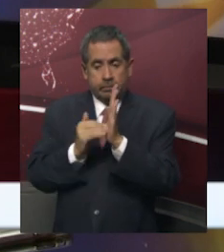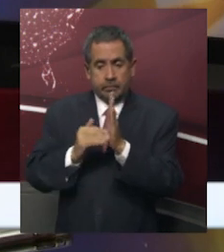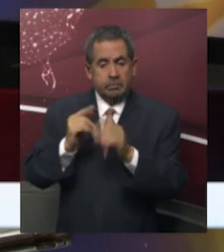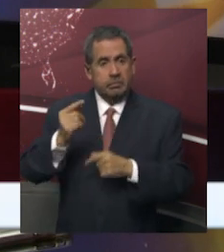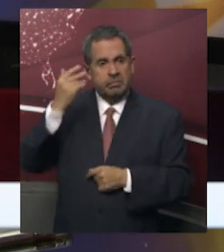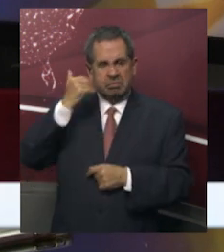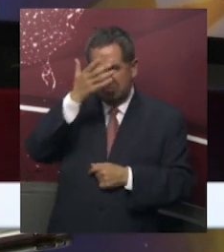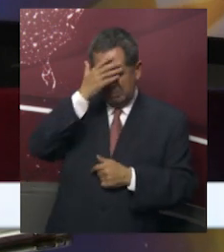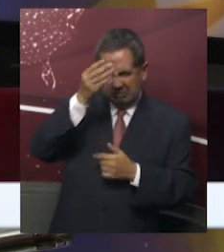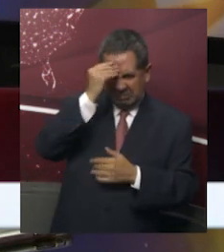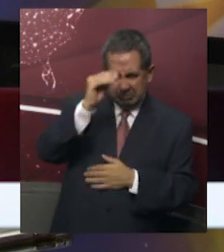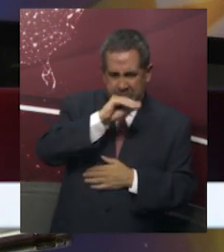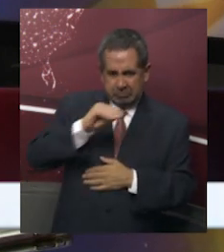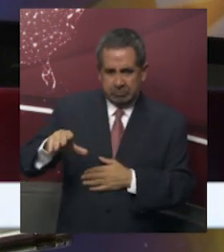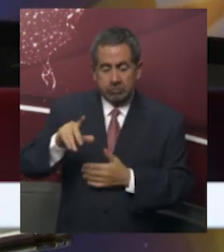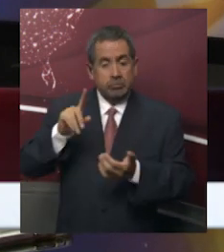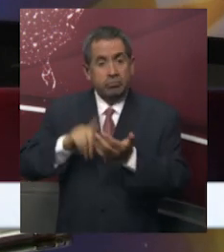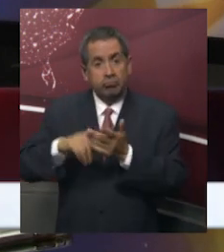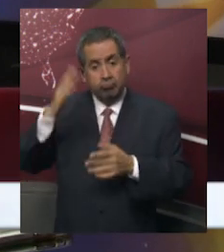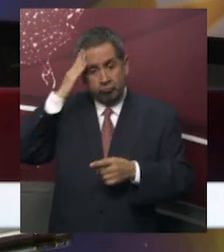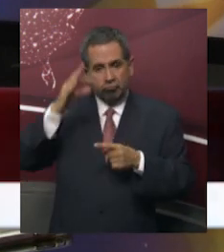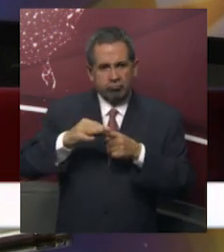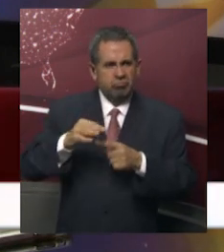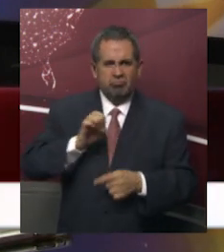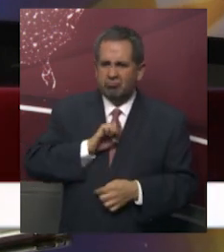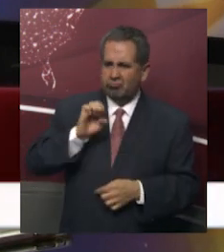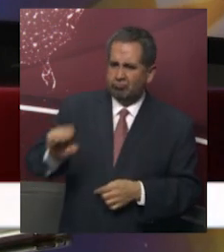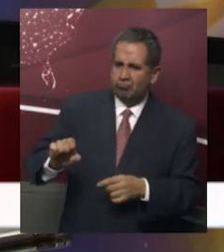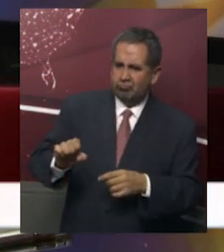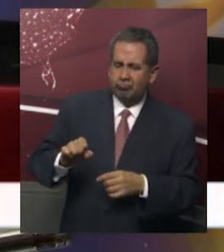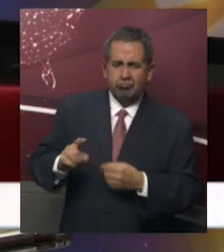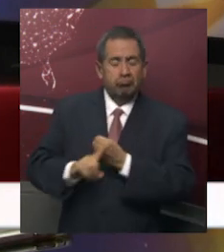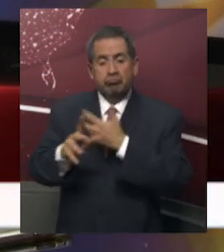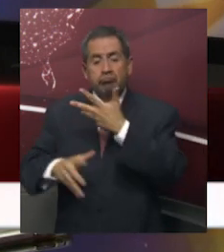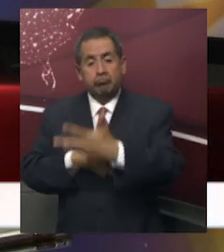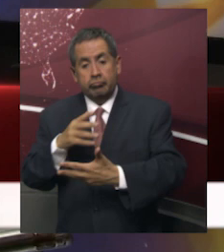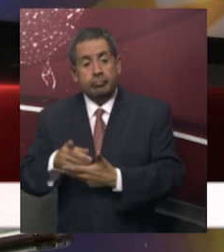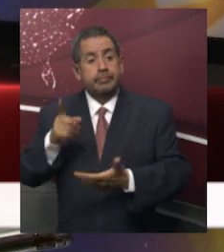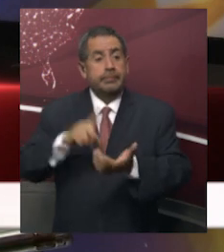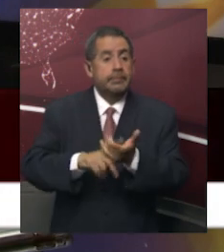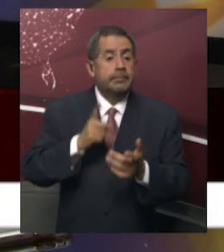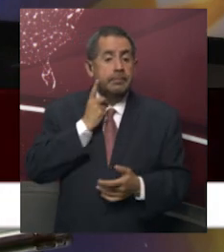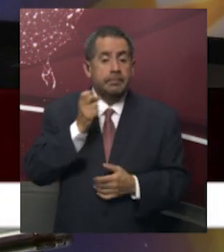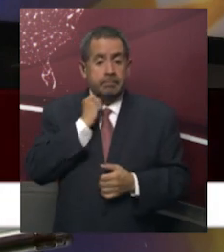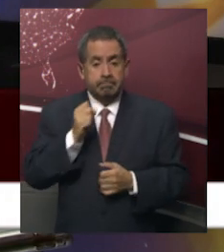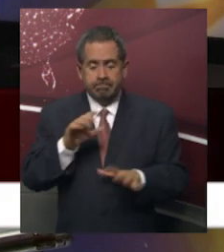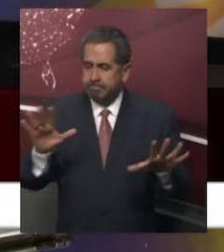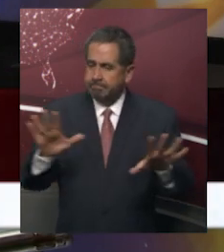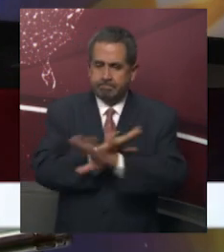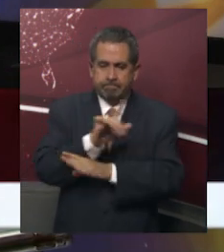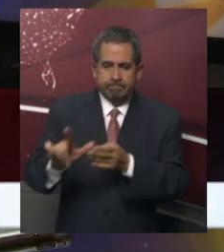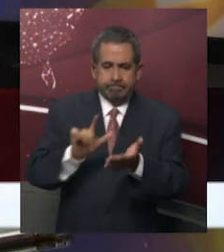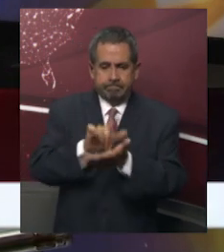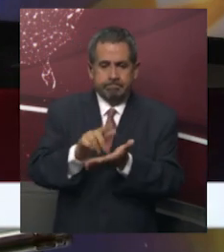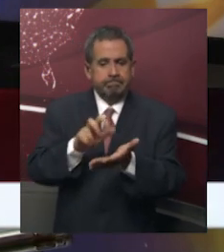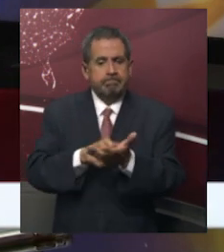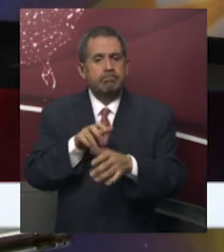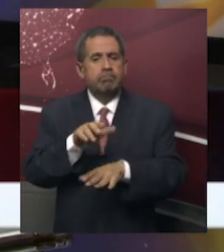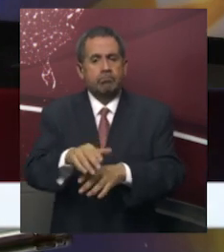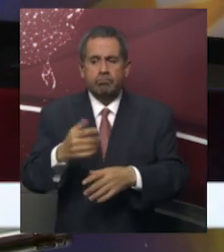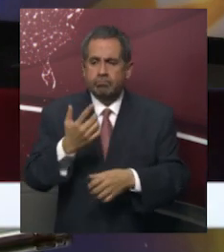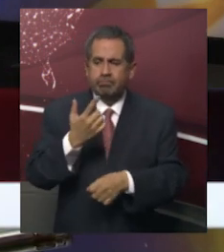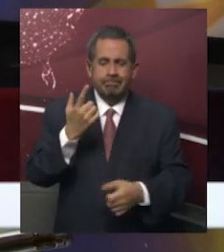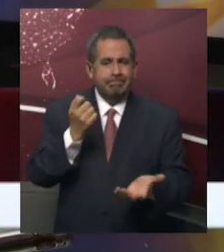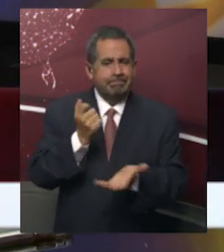un ataque dirigido por odio. Ahí los parlamentarios decidieron cambiar la legislación sobre la aportación de armas